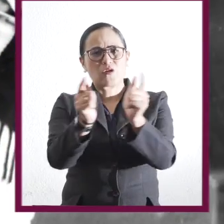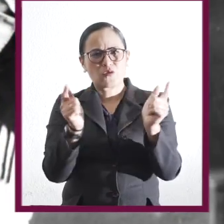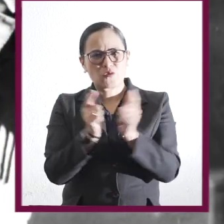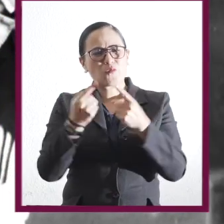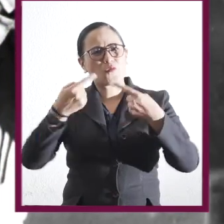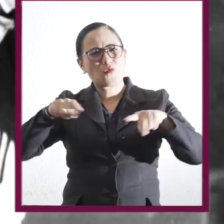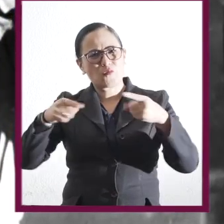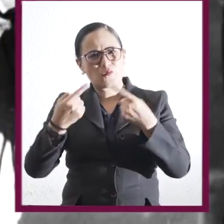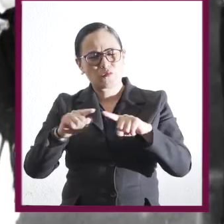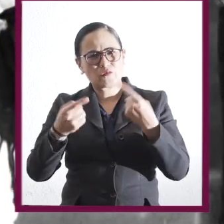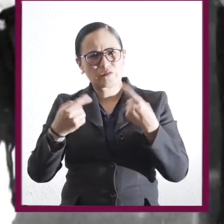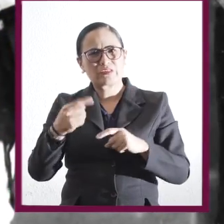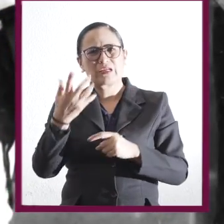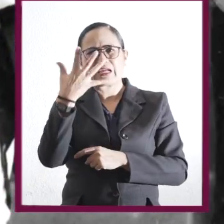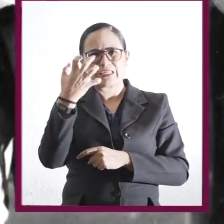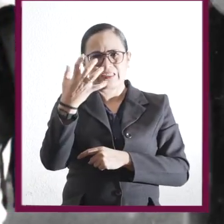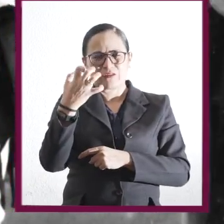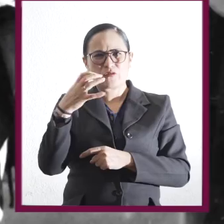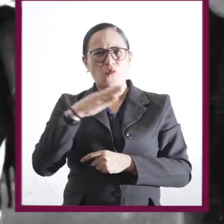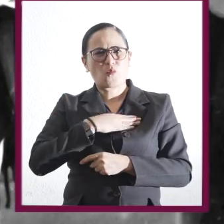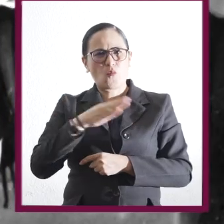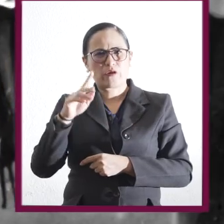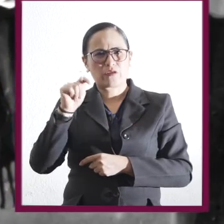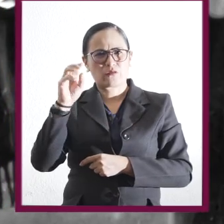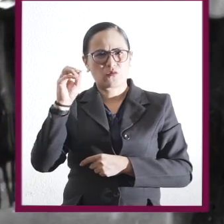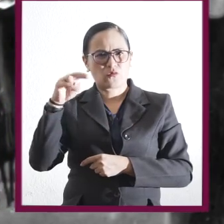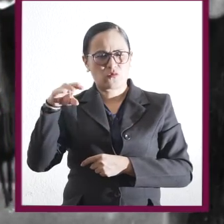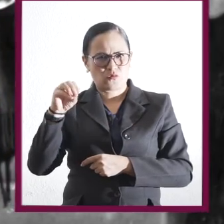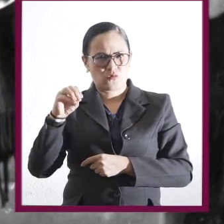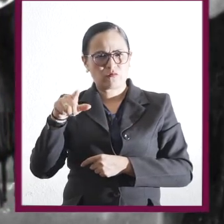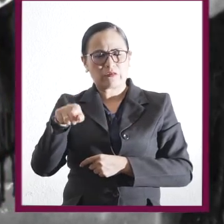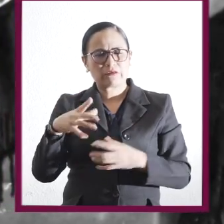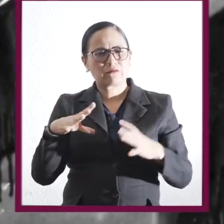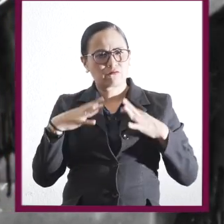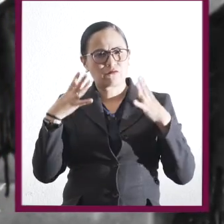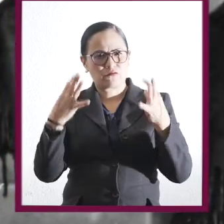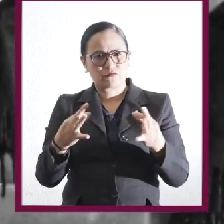Se formó un grupo musical llamado el Quinteto del Buen Tono